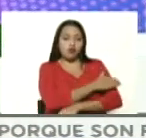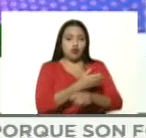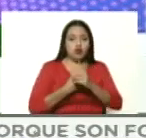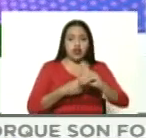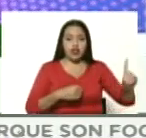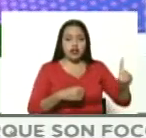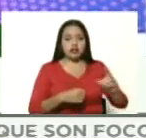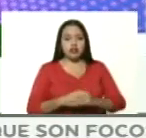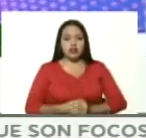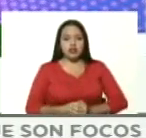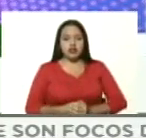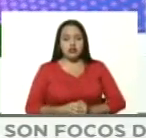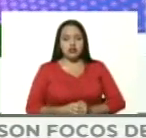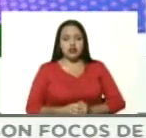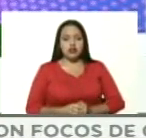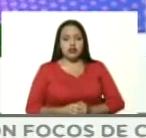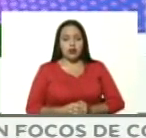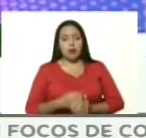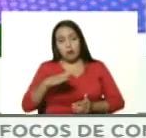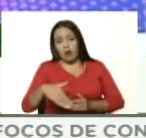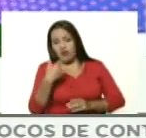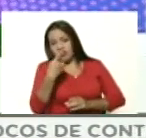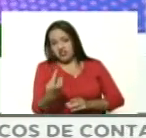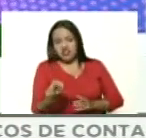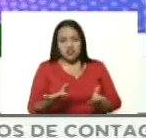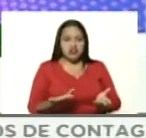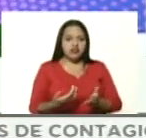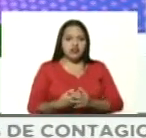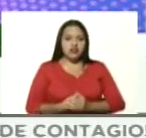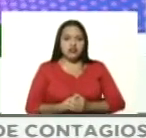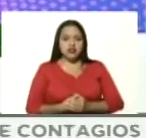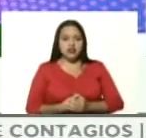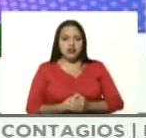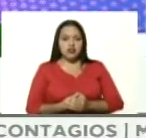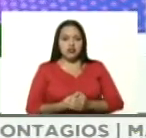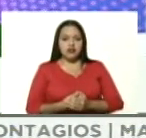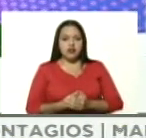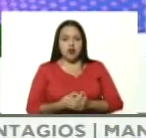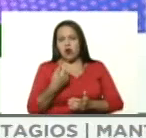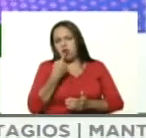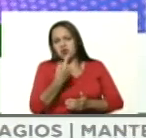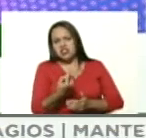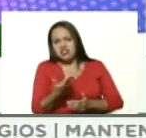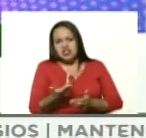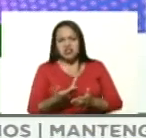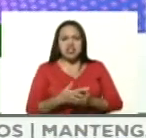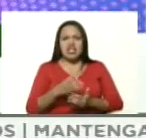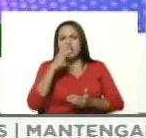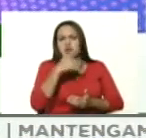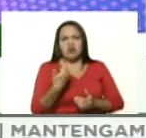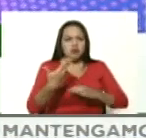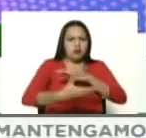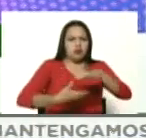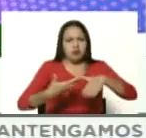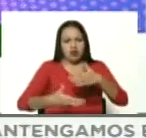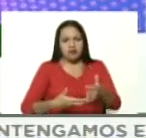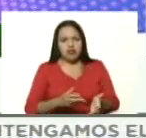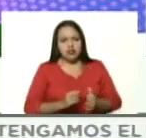pueden negar, valga la expresión, la existencia de una crisis